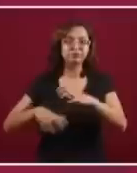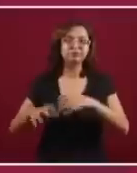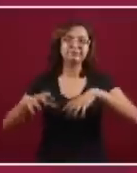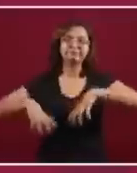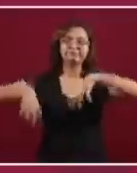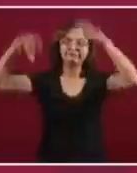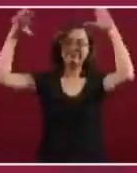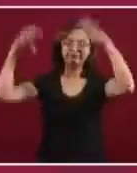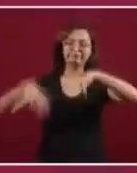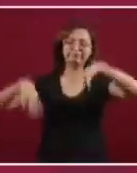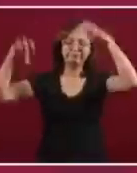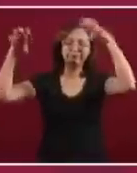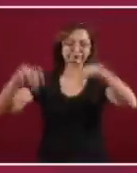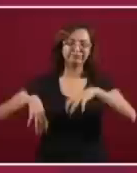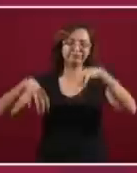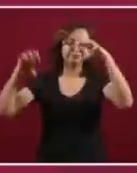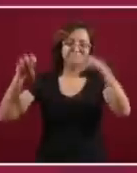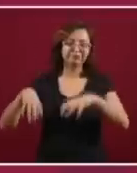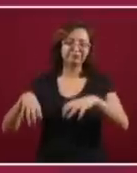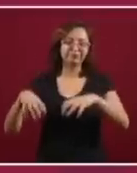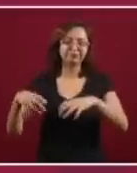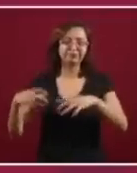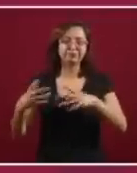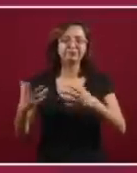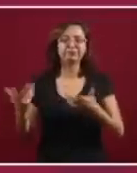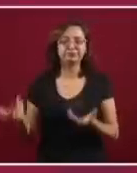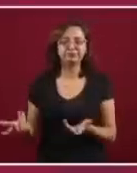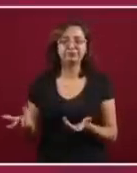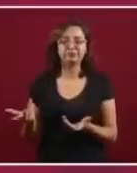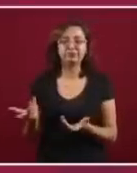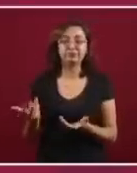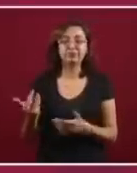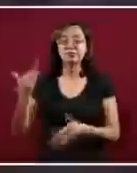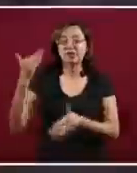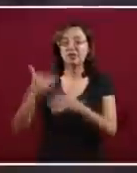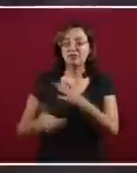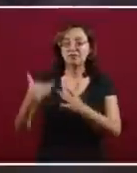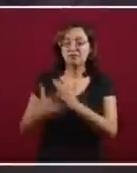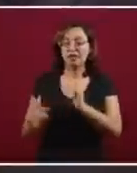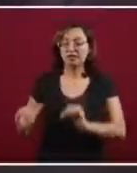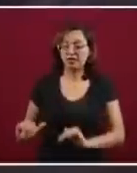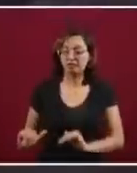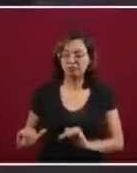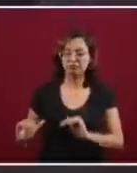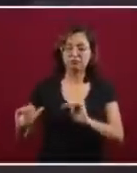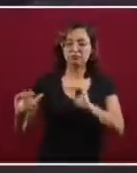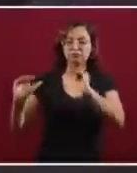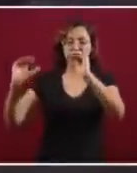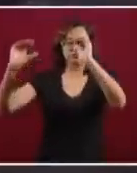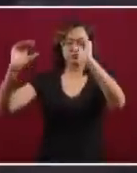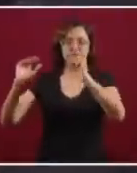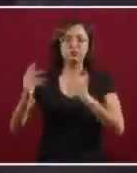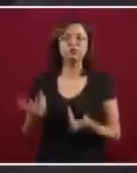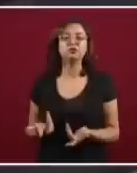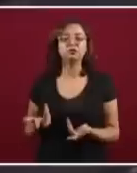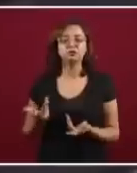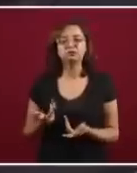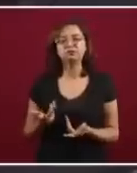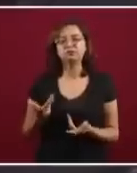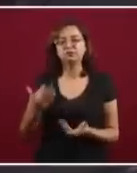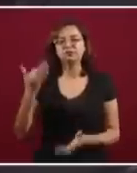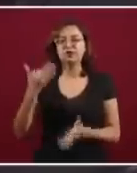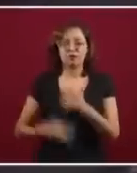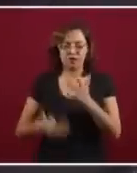pues todavía le falta altura están en procesos faltan también la